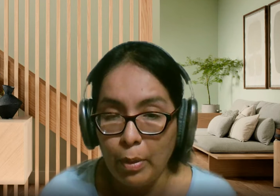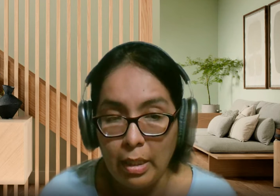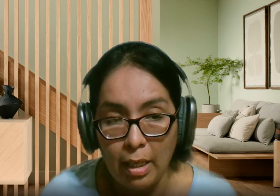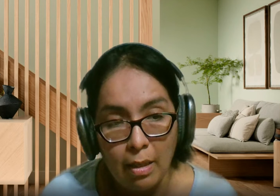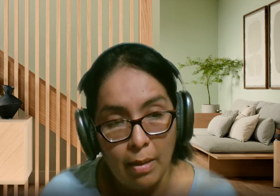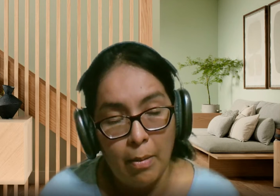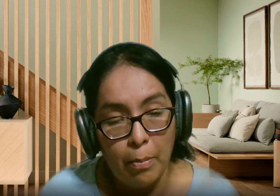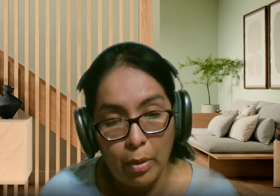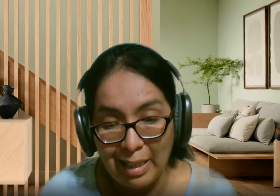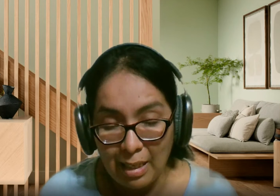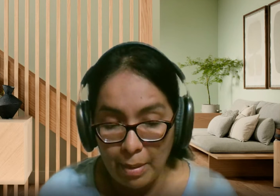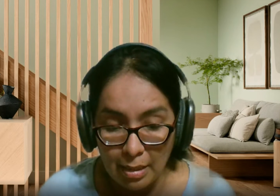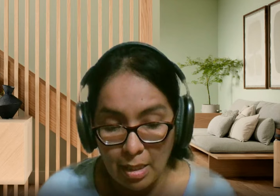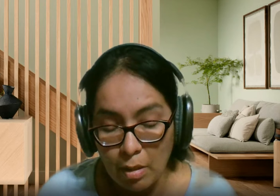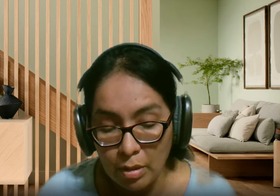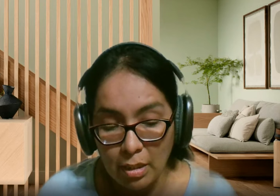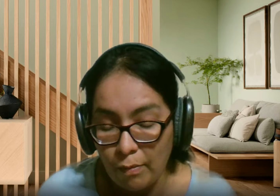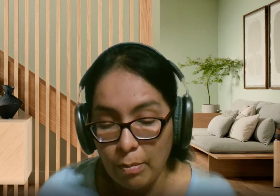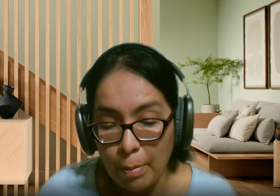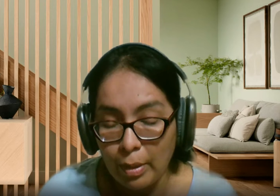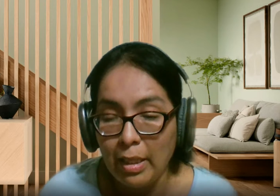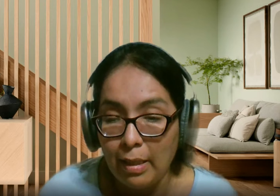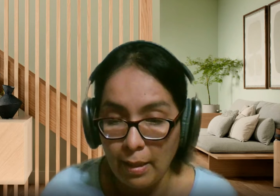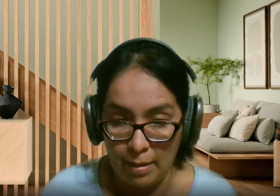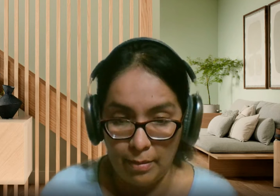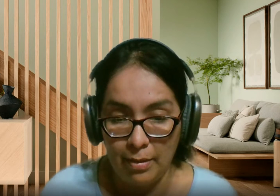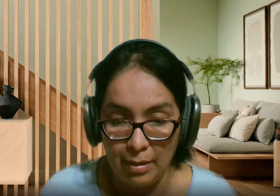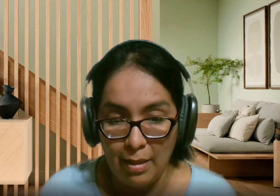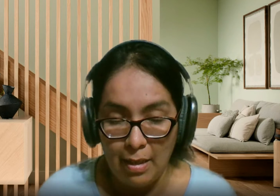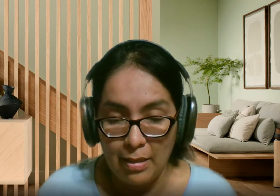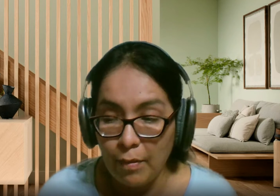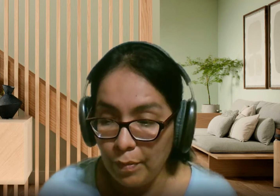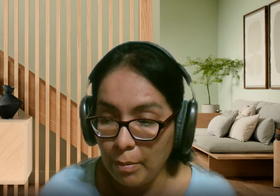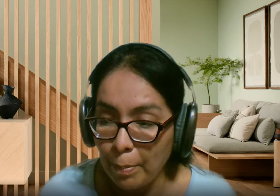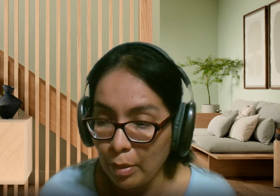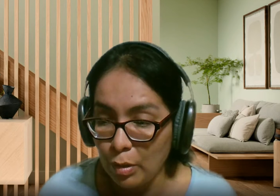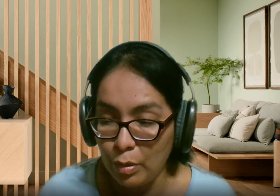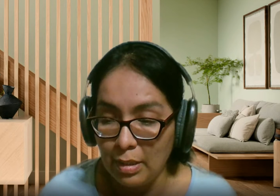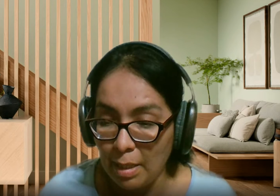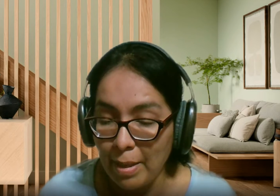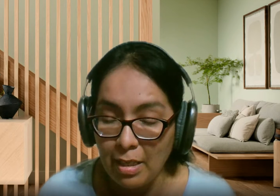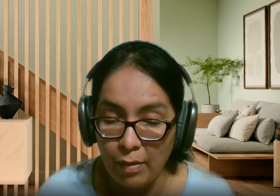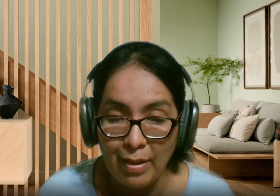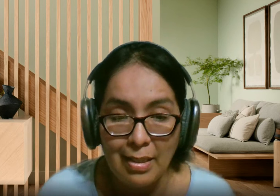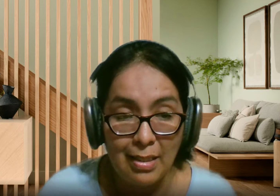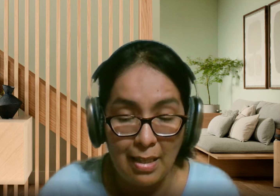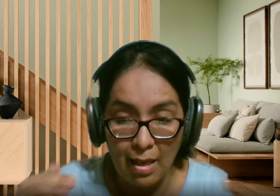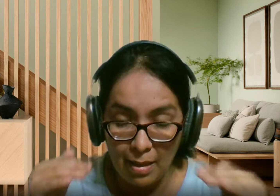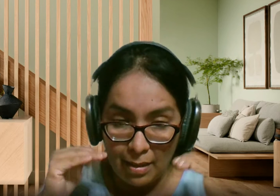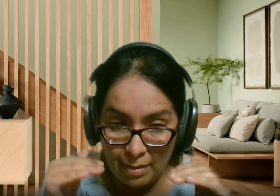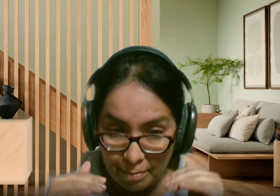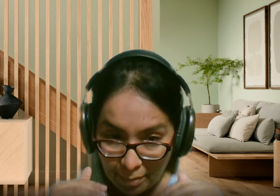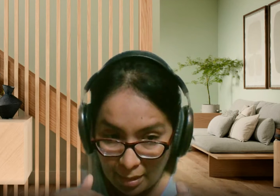observen. ¿Por qué? Porque la embarazada no es que se enferme porque ella quiera. Se enferma porque su sistema de defensa